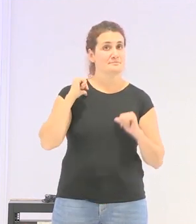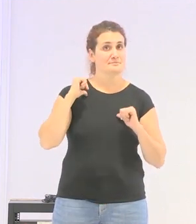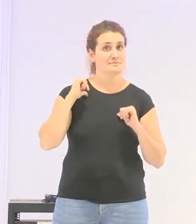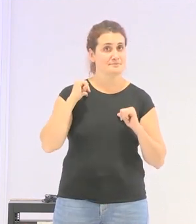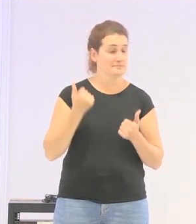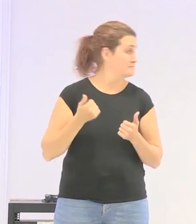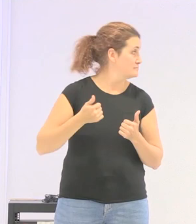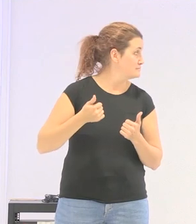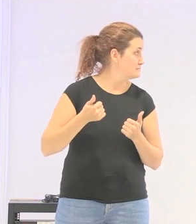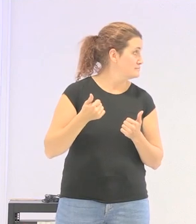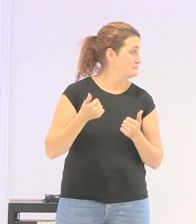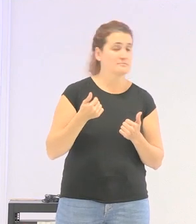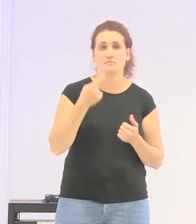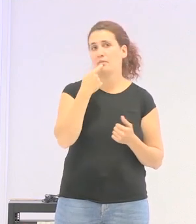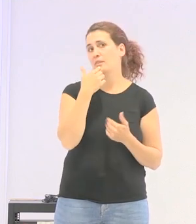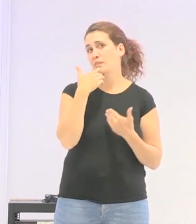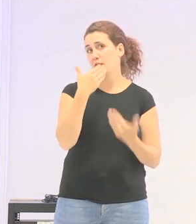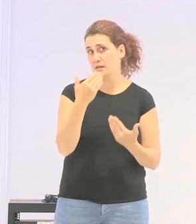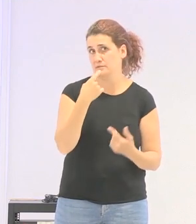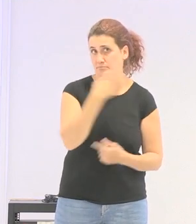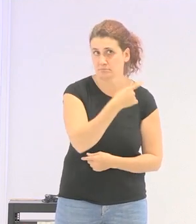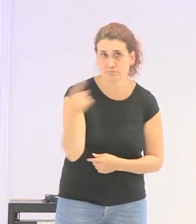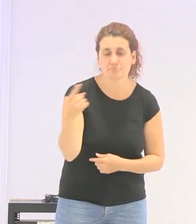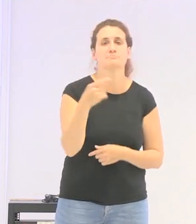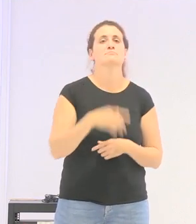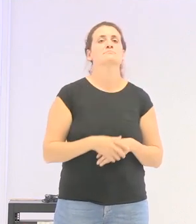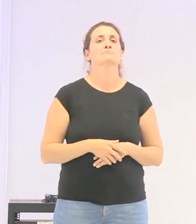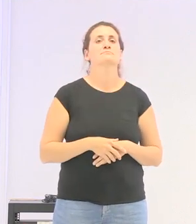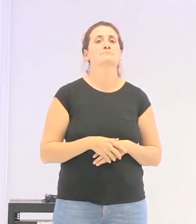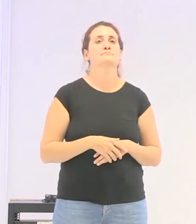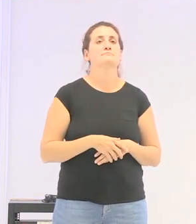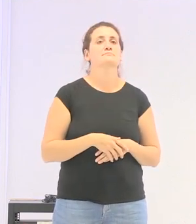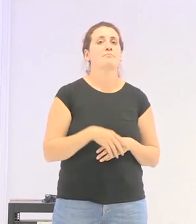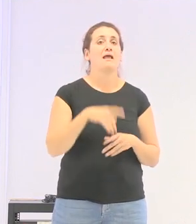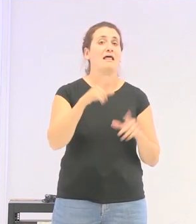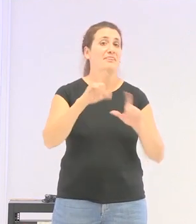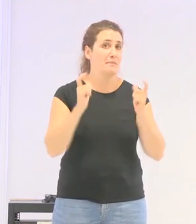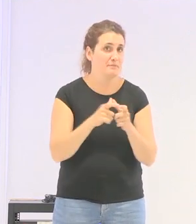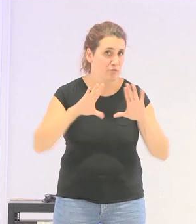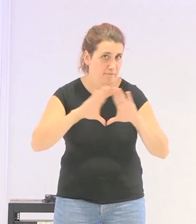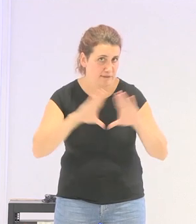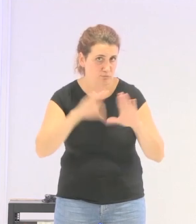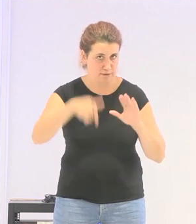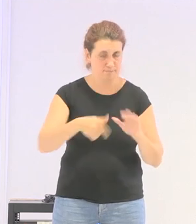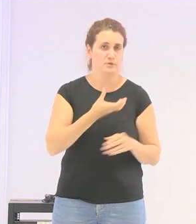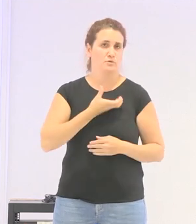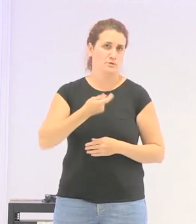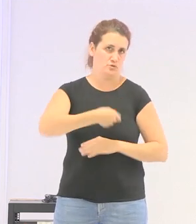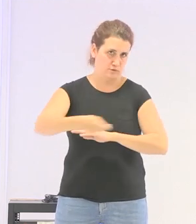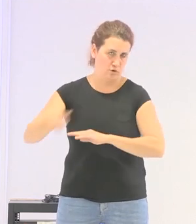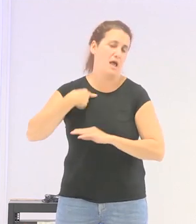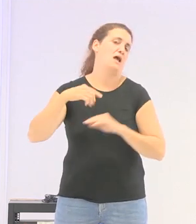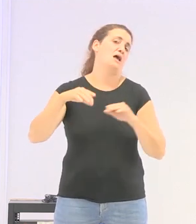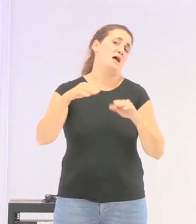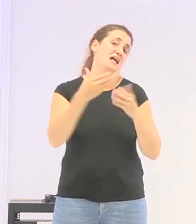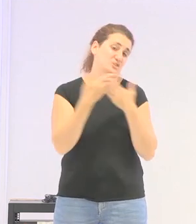ematen. Lenda bizikoan hasiko naiz Gasteizko jabekuntza feministarako eskolara eskerrak